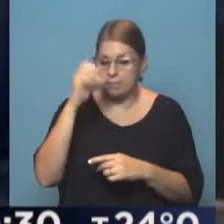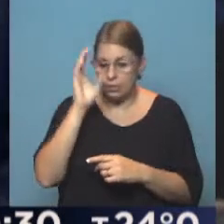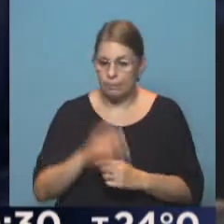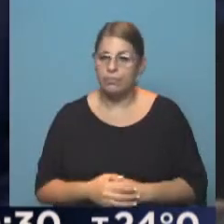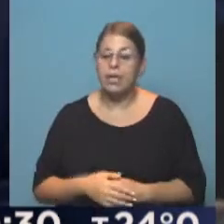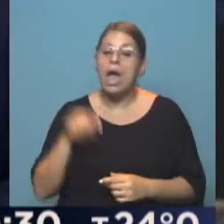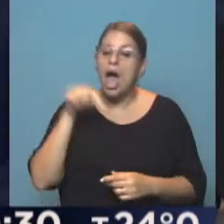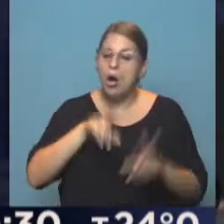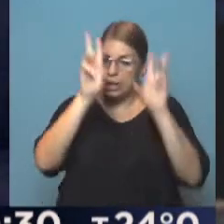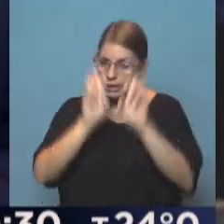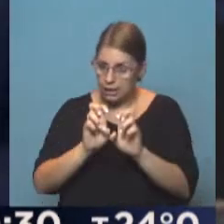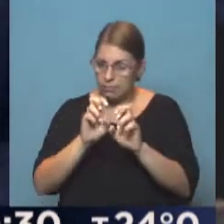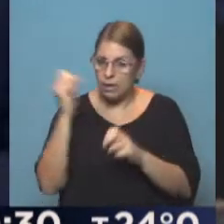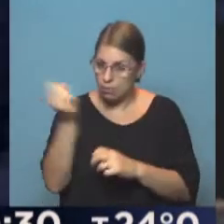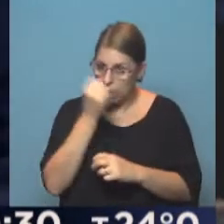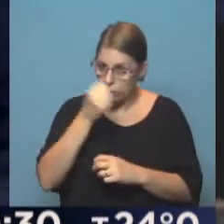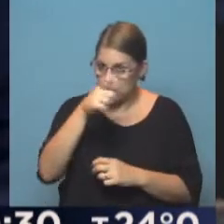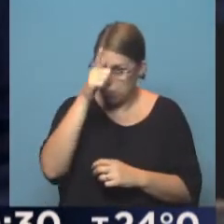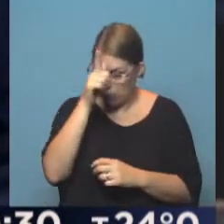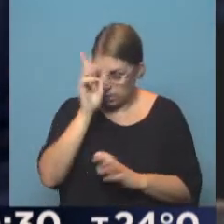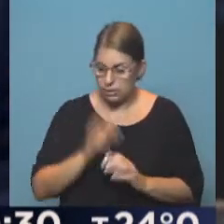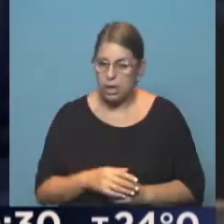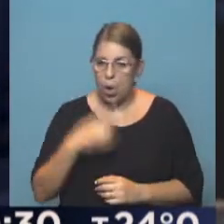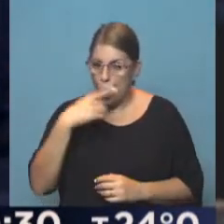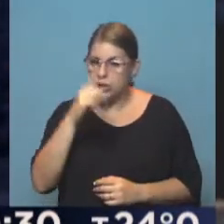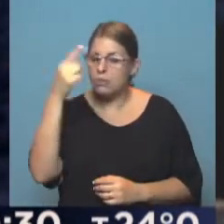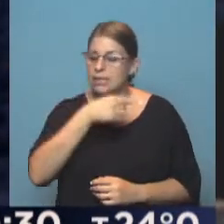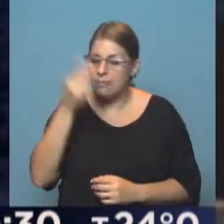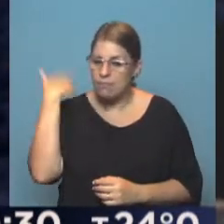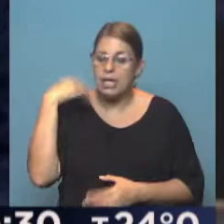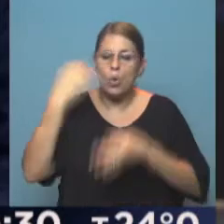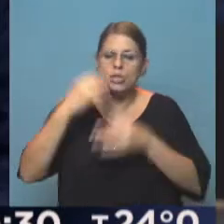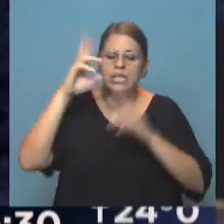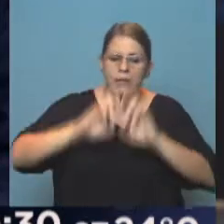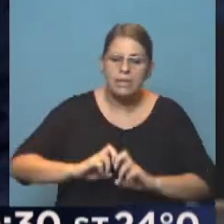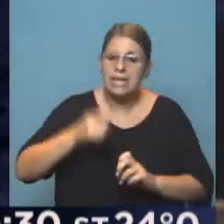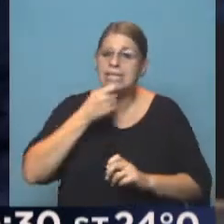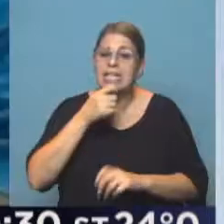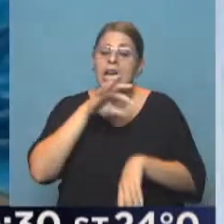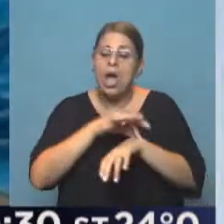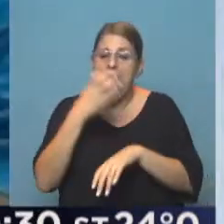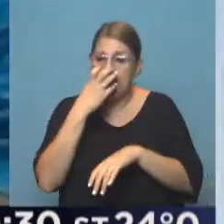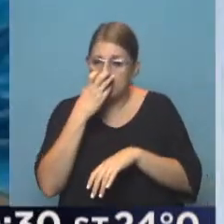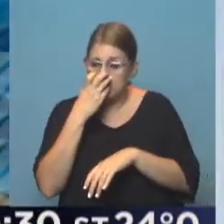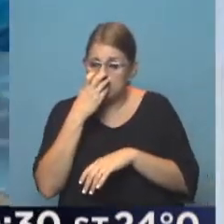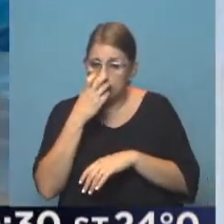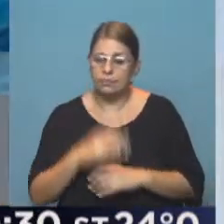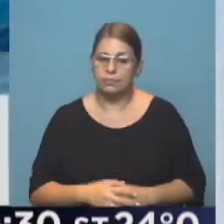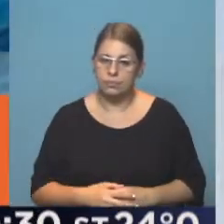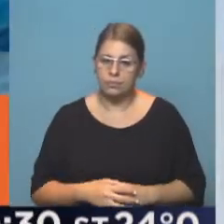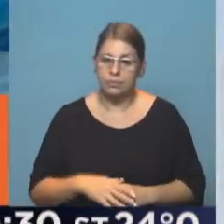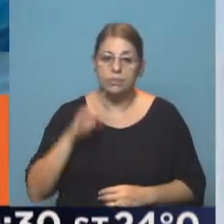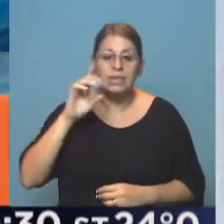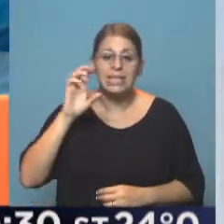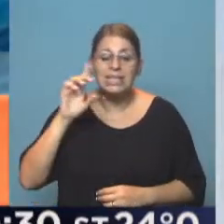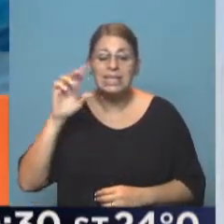ahora pasamos a un caso resonante en paso policial de la última semana la justicia investiga si el anestesista o anestesiólogo gerardo la